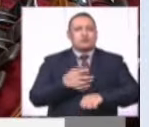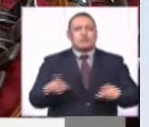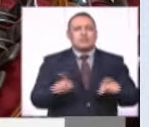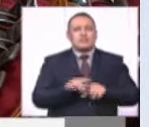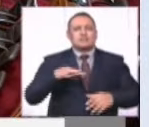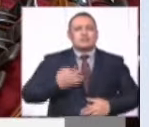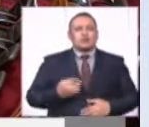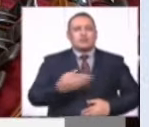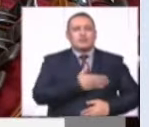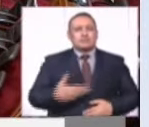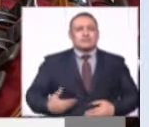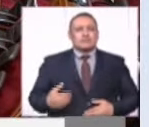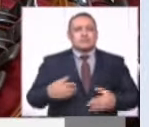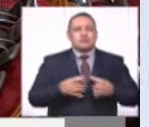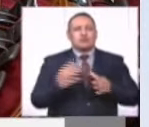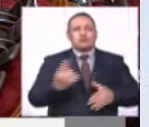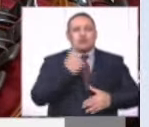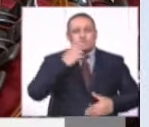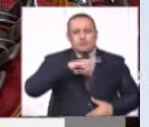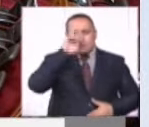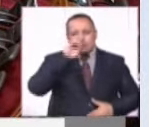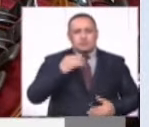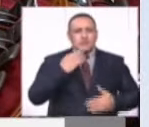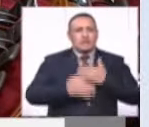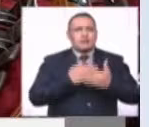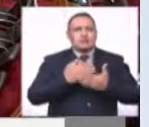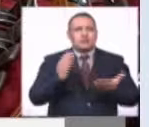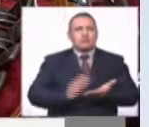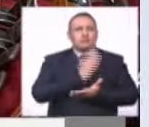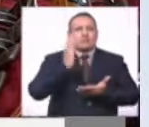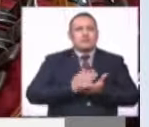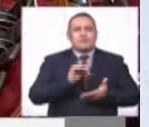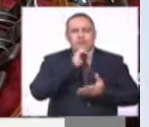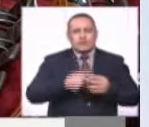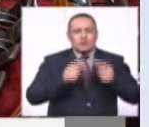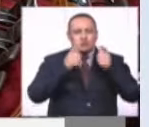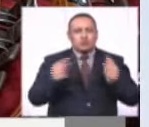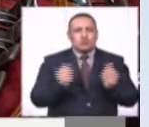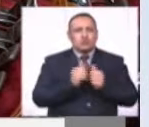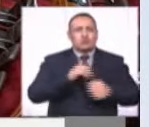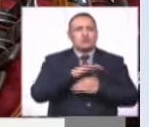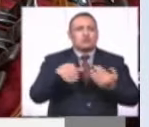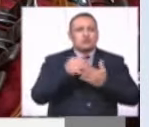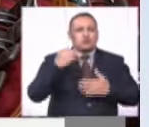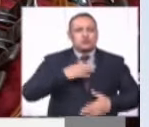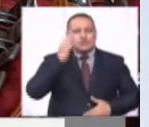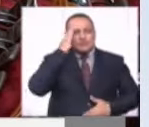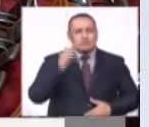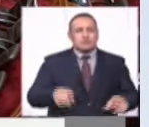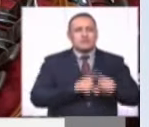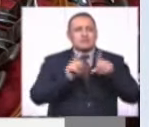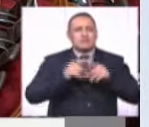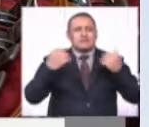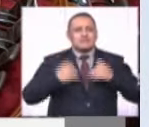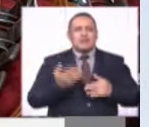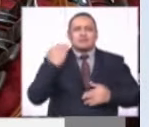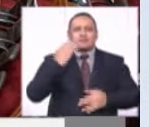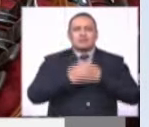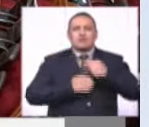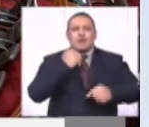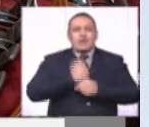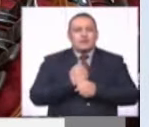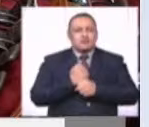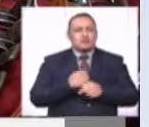Señor presidente, nuestro país está pasando por una crisis de inseguridad que todos lo sabemos desde ya hace unos años